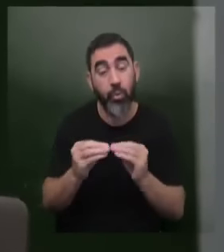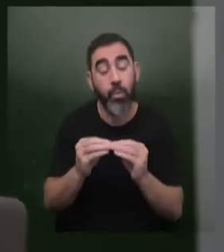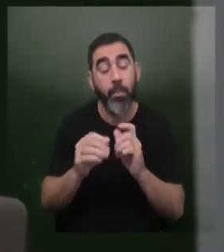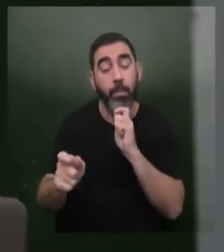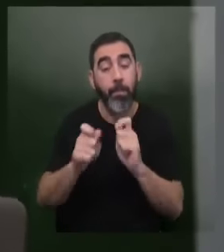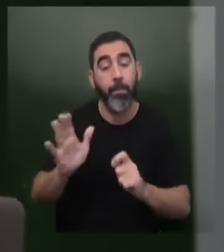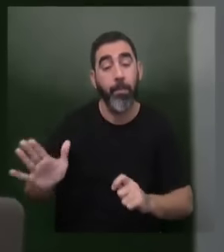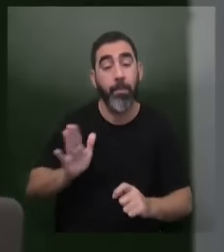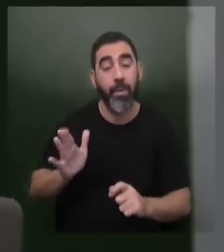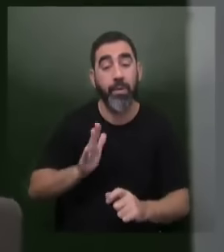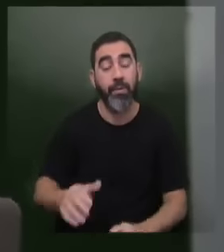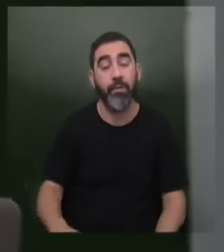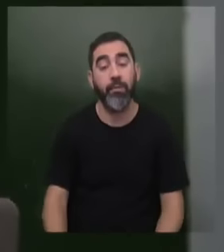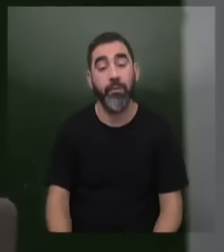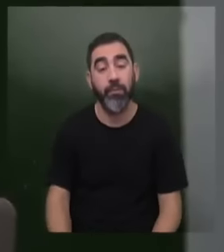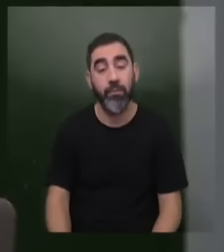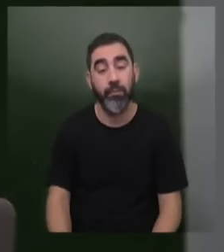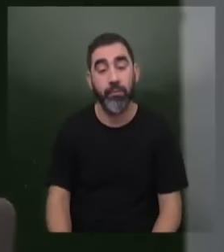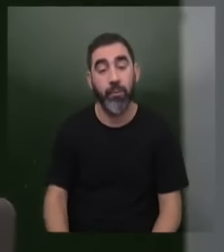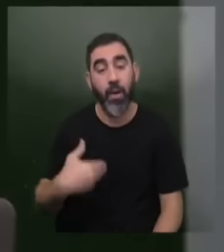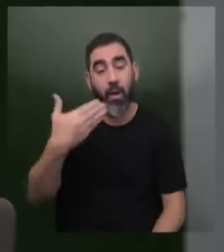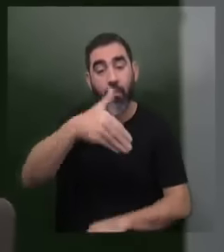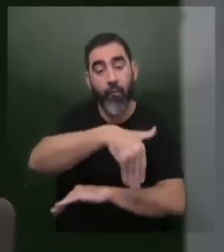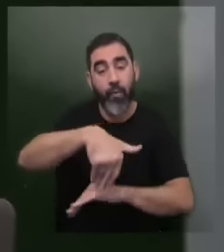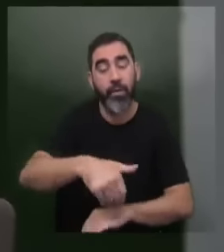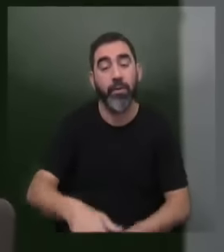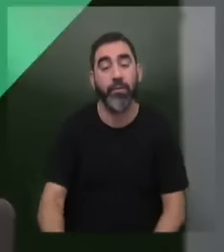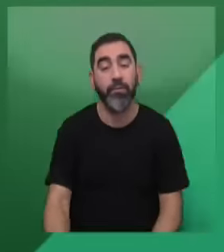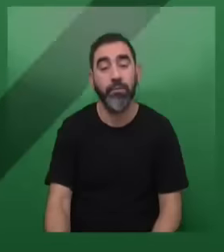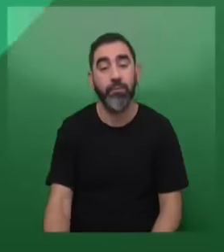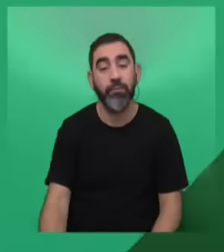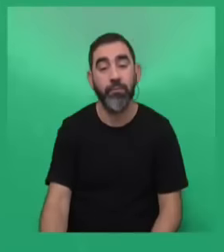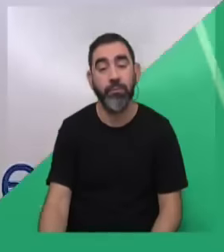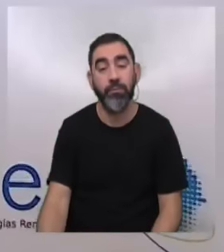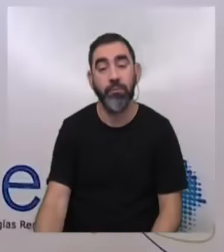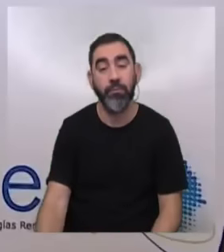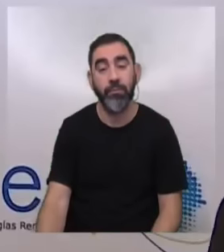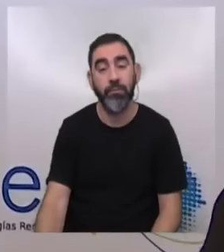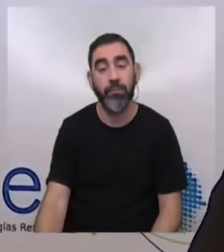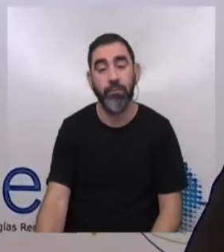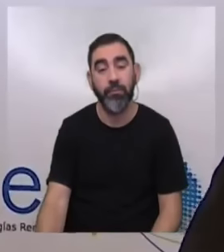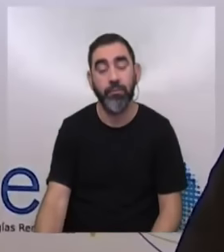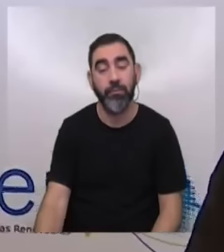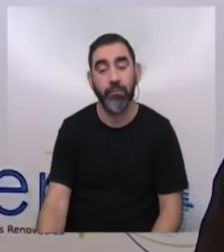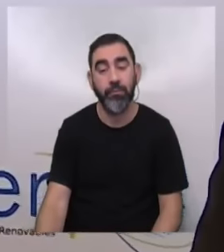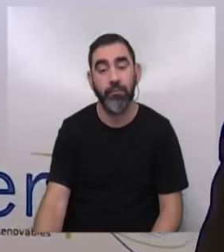compañera Juliana perdomo desde exteriores Juliana Buenos días bienvenida que no